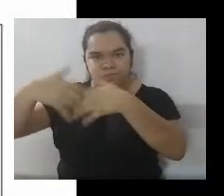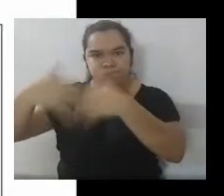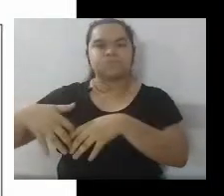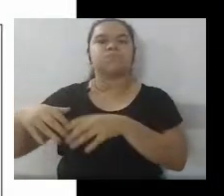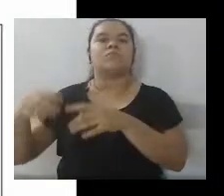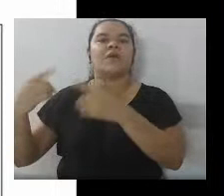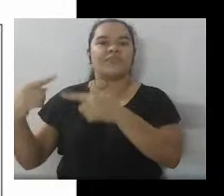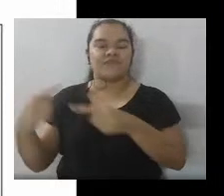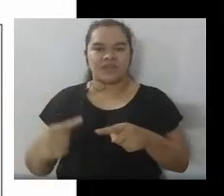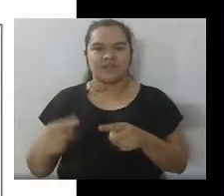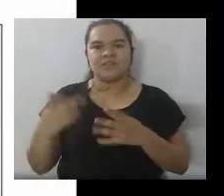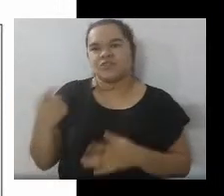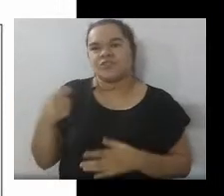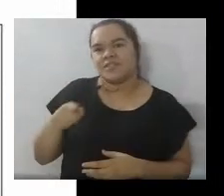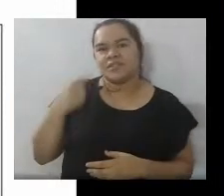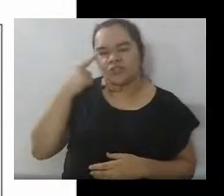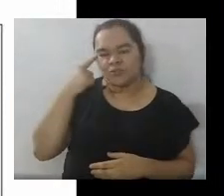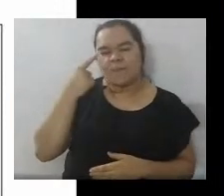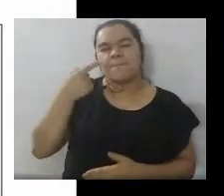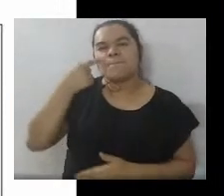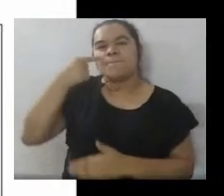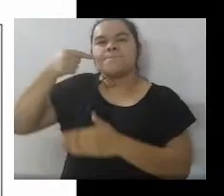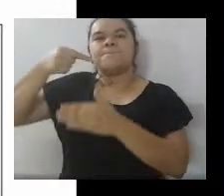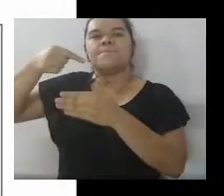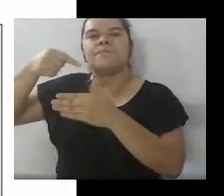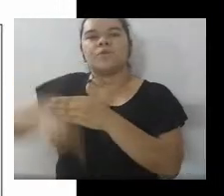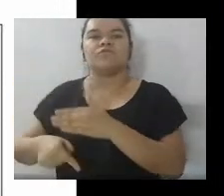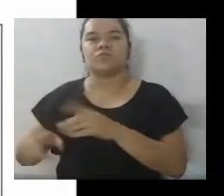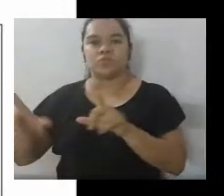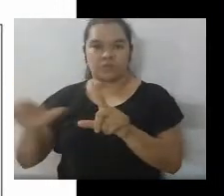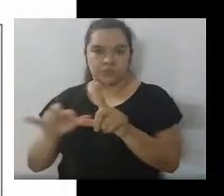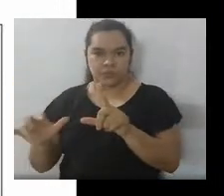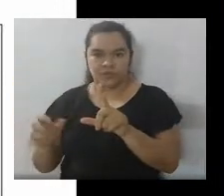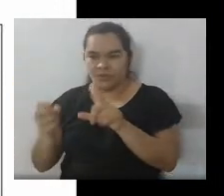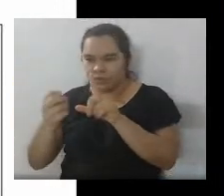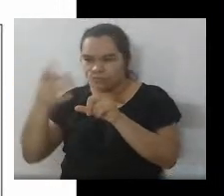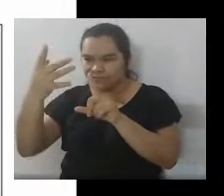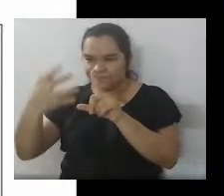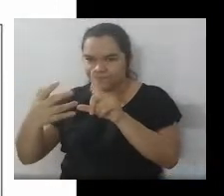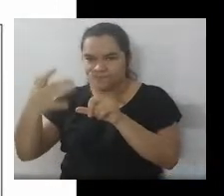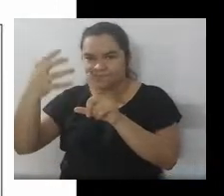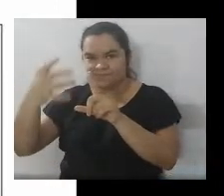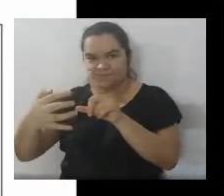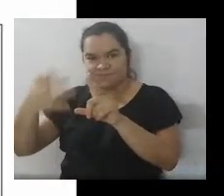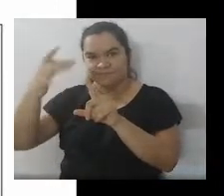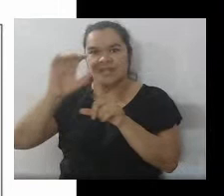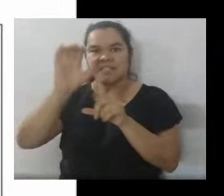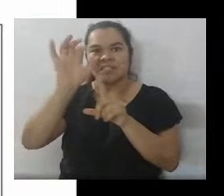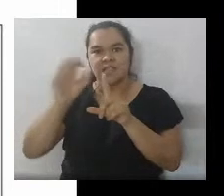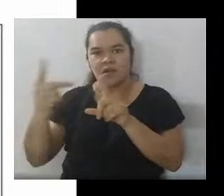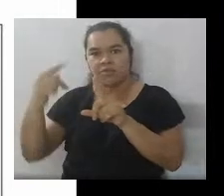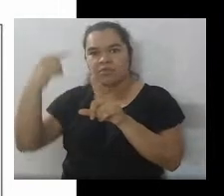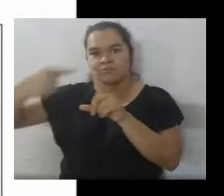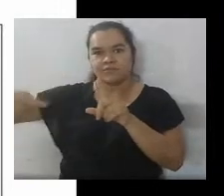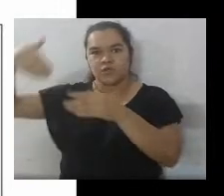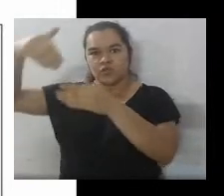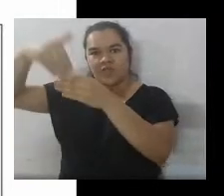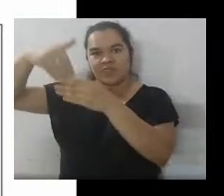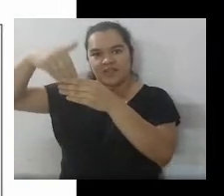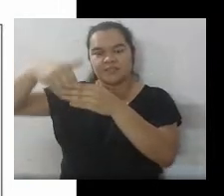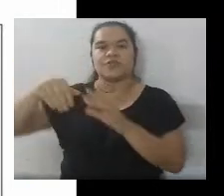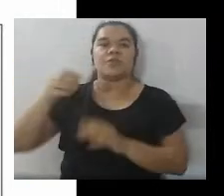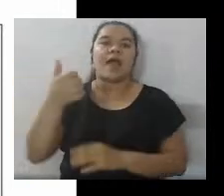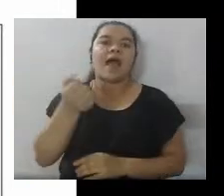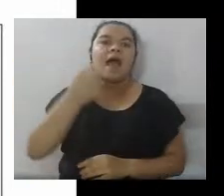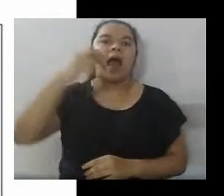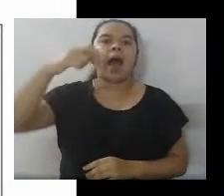nos involucramos un poquitito con más calidad en cuanto al contenido y al desarrollo de una